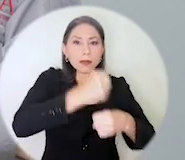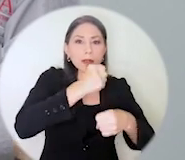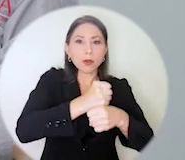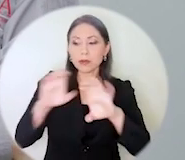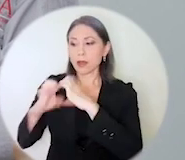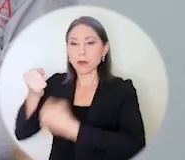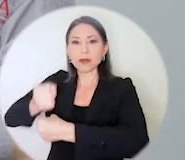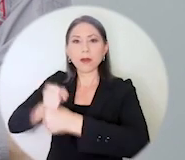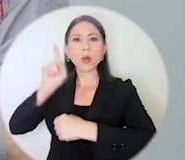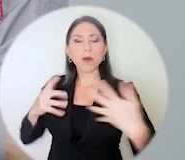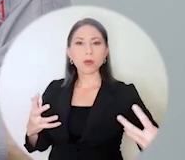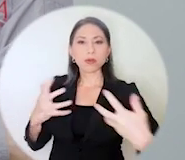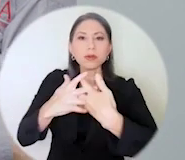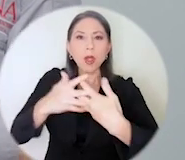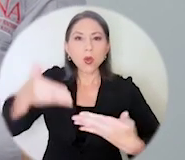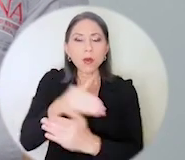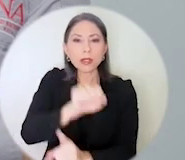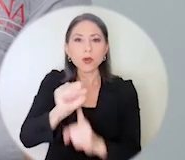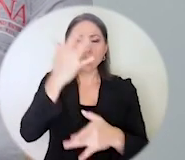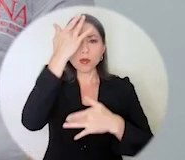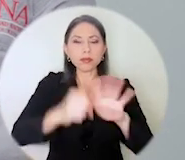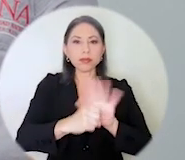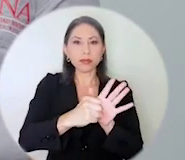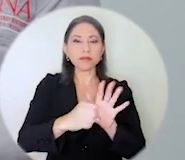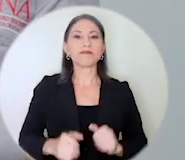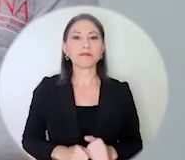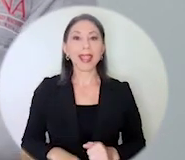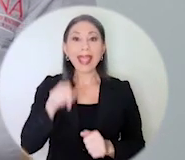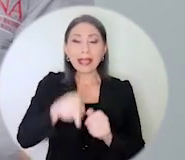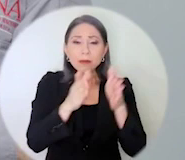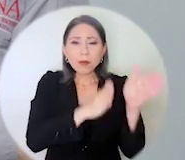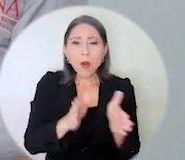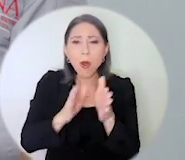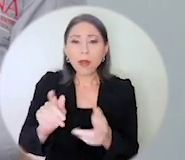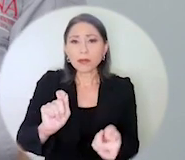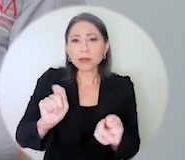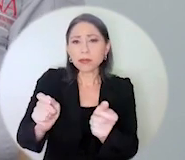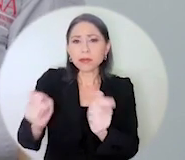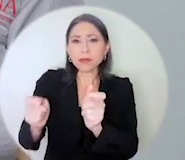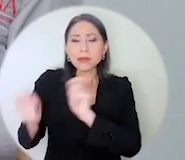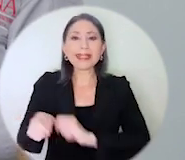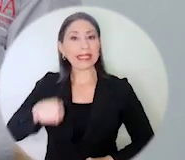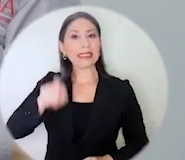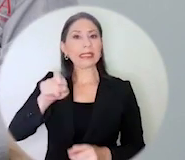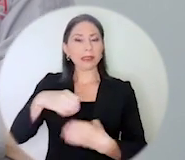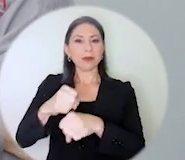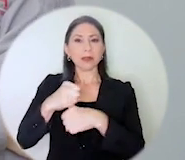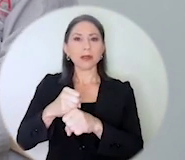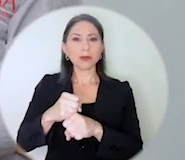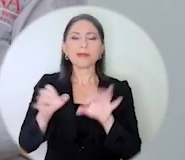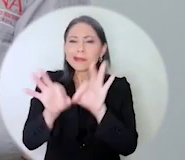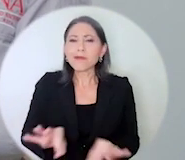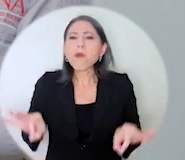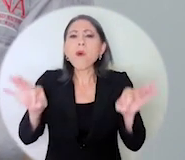brigadas a la nueva situación de pandemia por el COVID-19. Esta preparación y estos cambios de planes van a ser necesarios